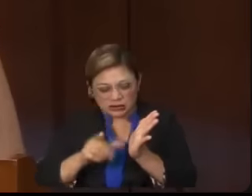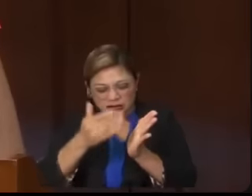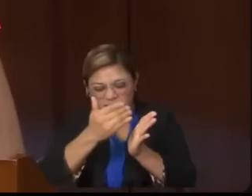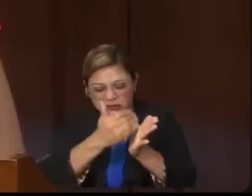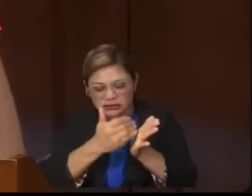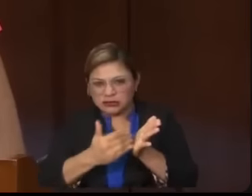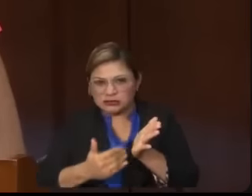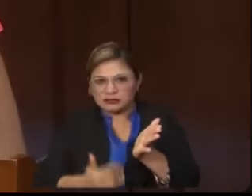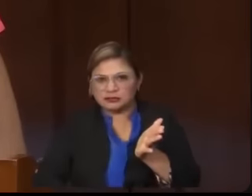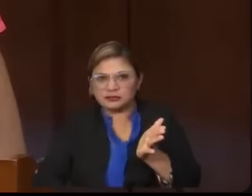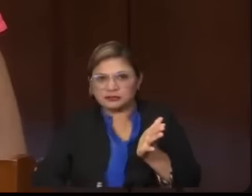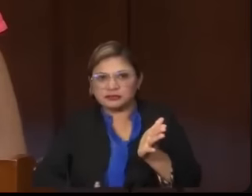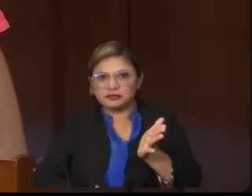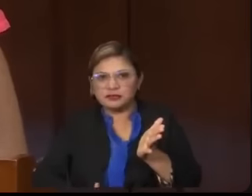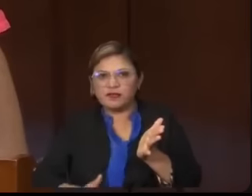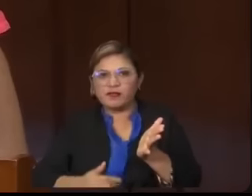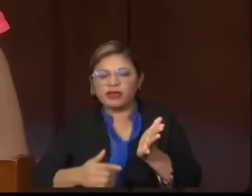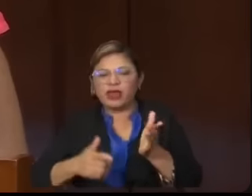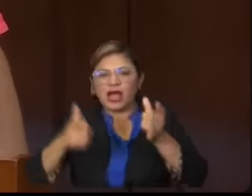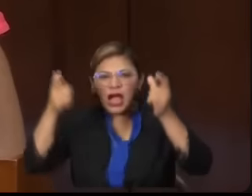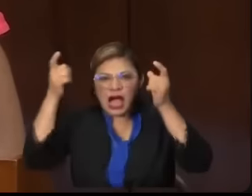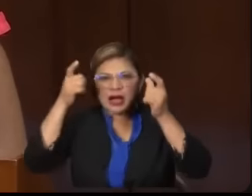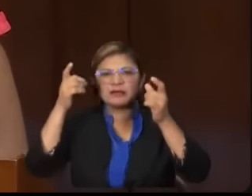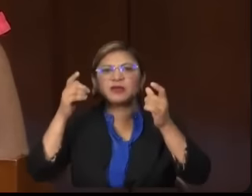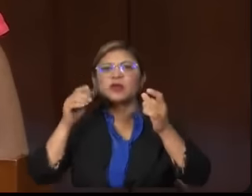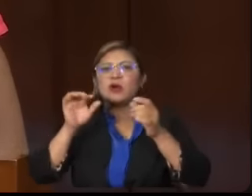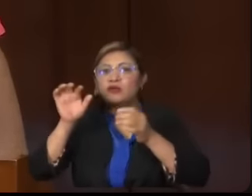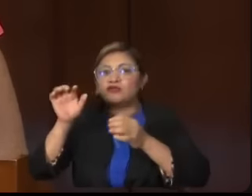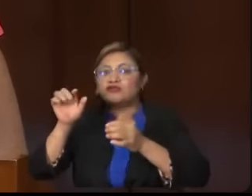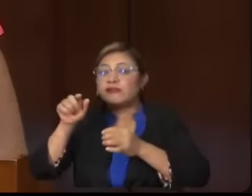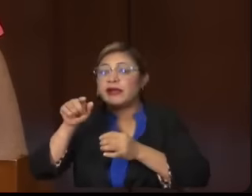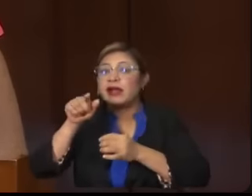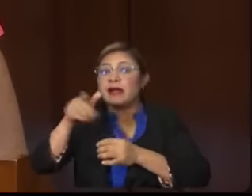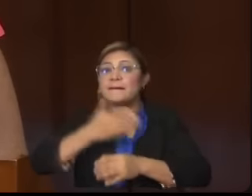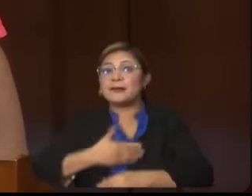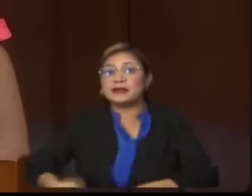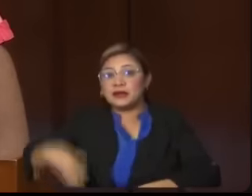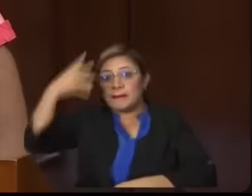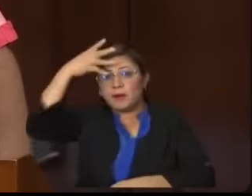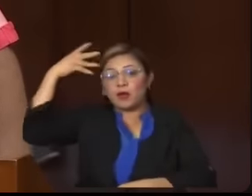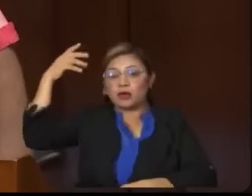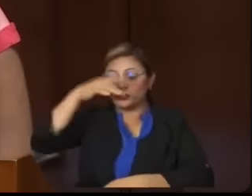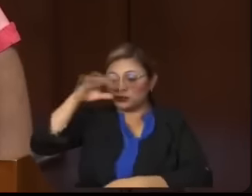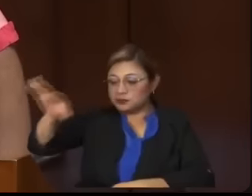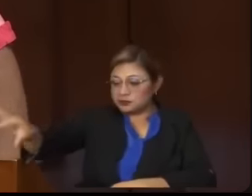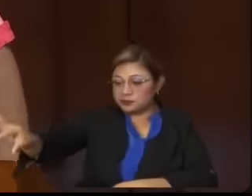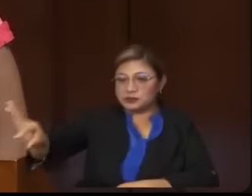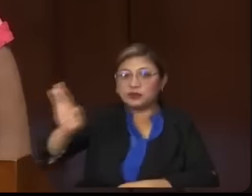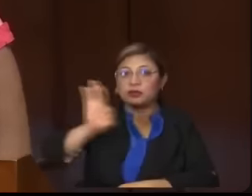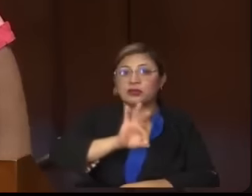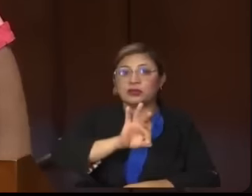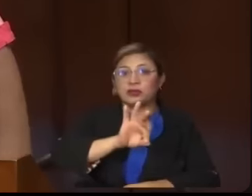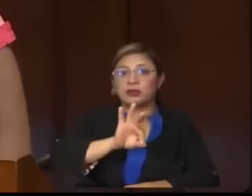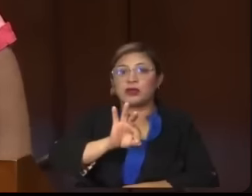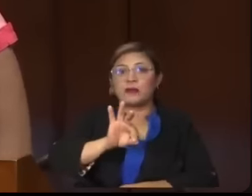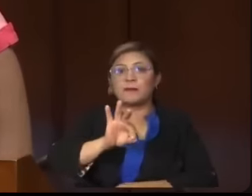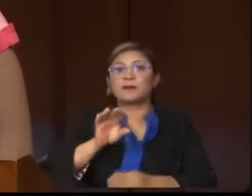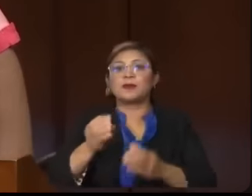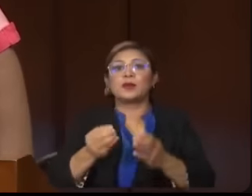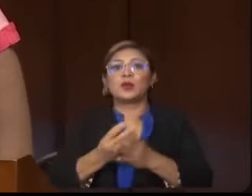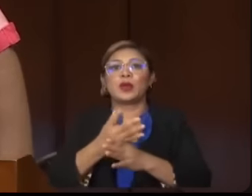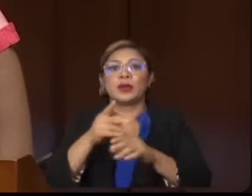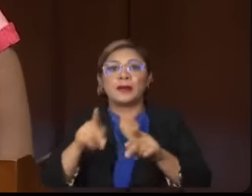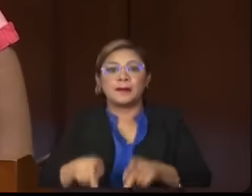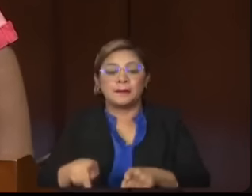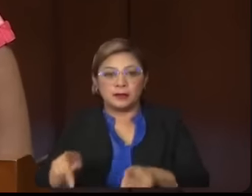al presidente de la República, se escoge a una persona que en el 2005